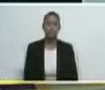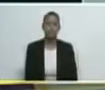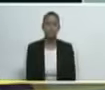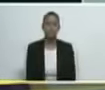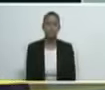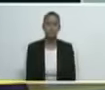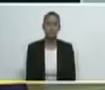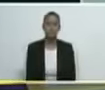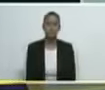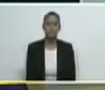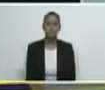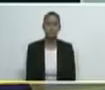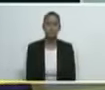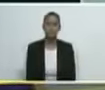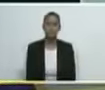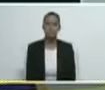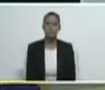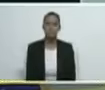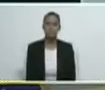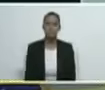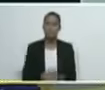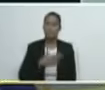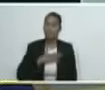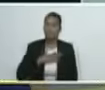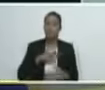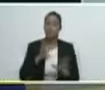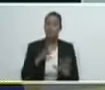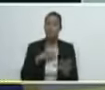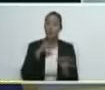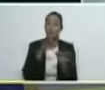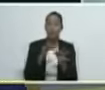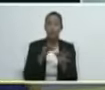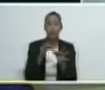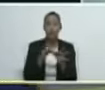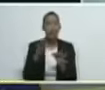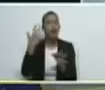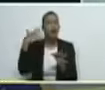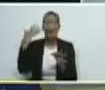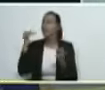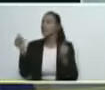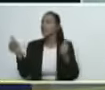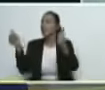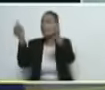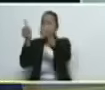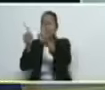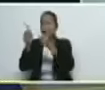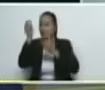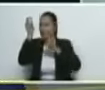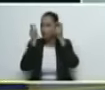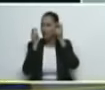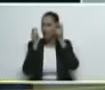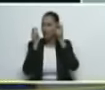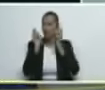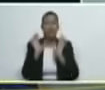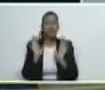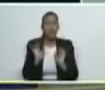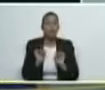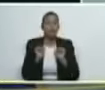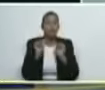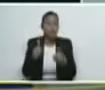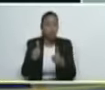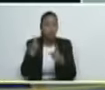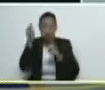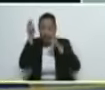A quienes tuvimos la suerte de acompañar al comandante Chávez desde sus inicios.